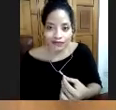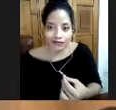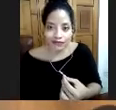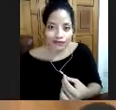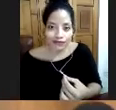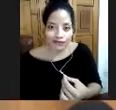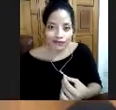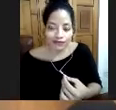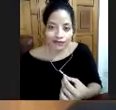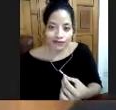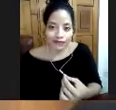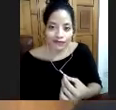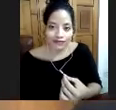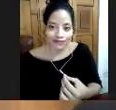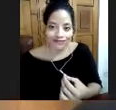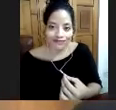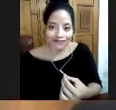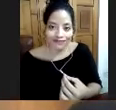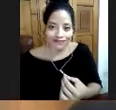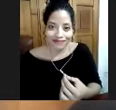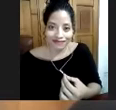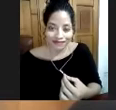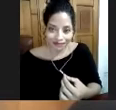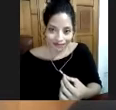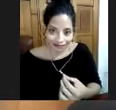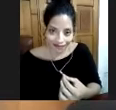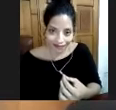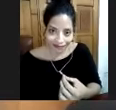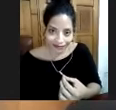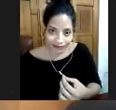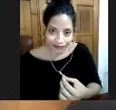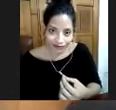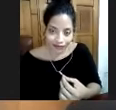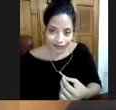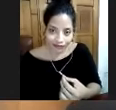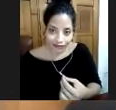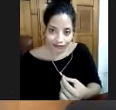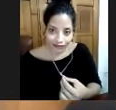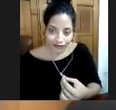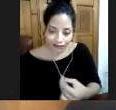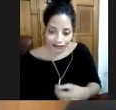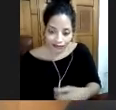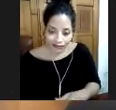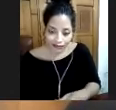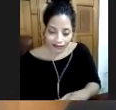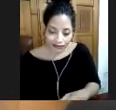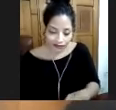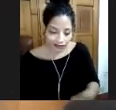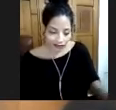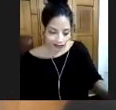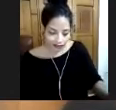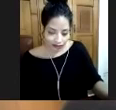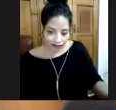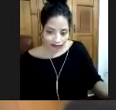Bueno, en estos espacios sabemos que la mayor parte de los alumnos pues, no estaban